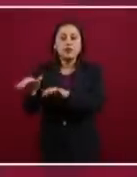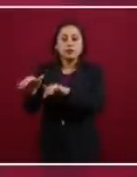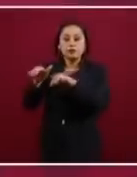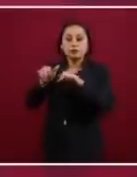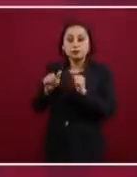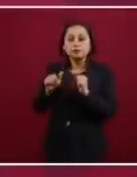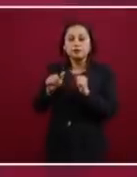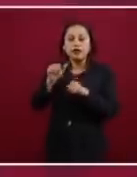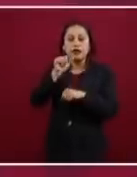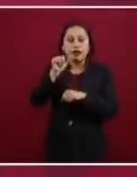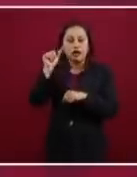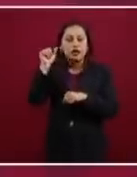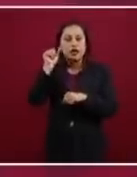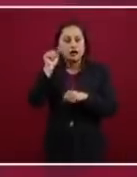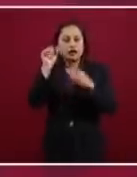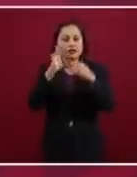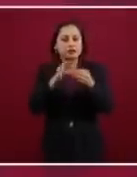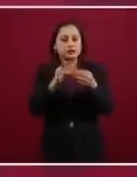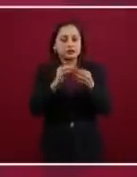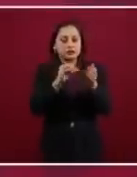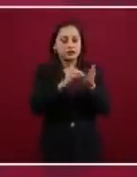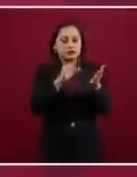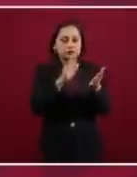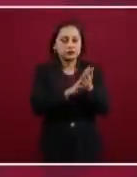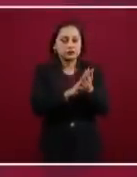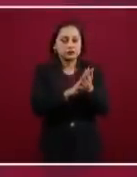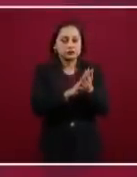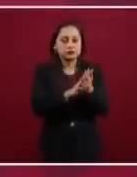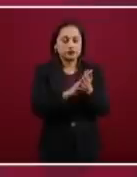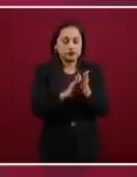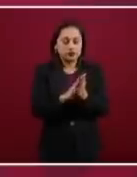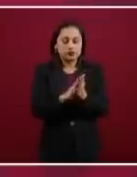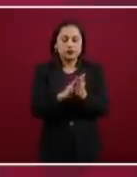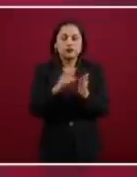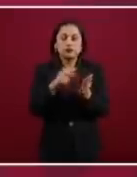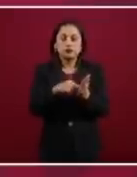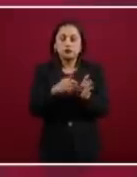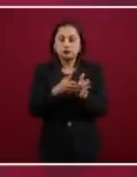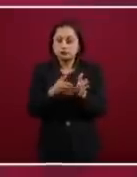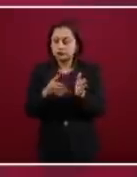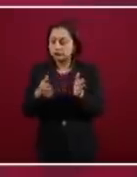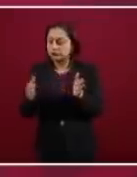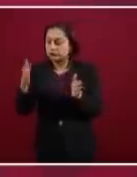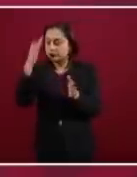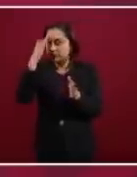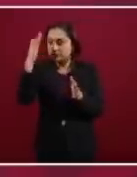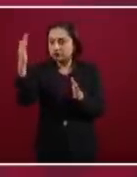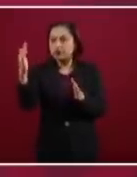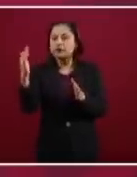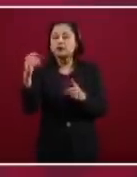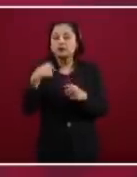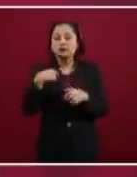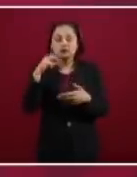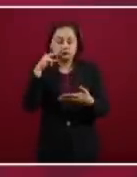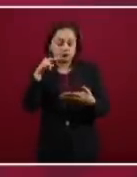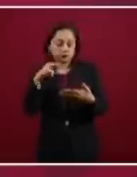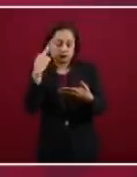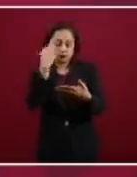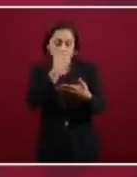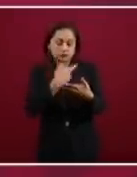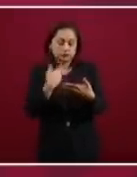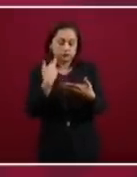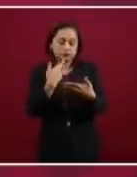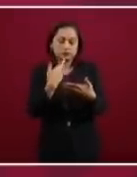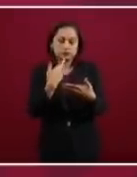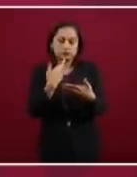los citamos en la en la línea de tiempo aquí voy a checar viste